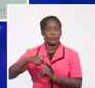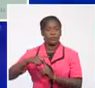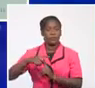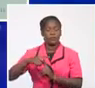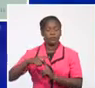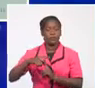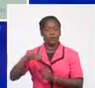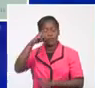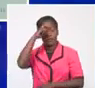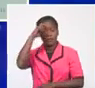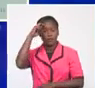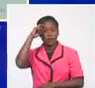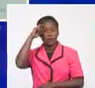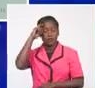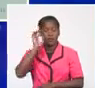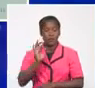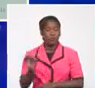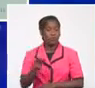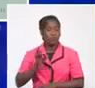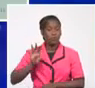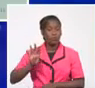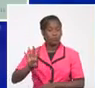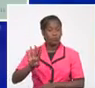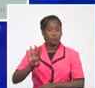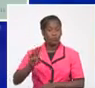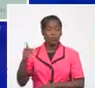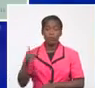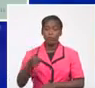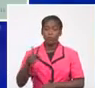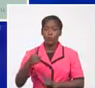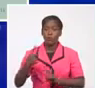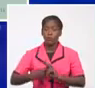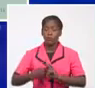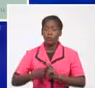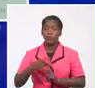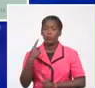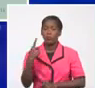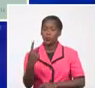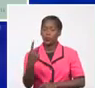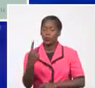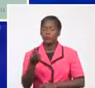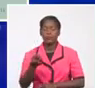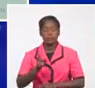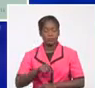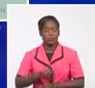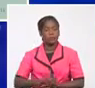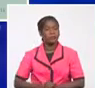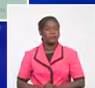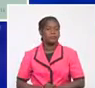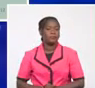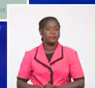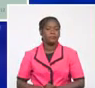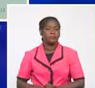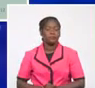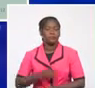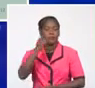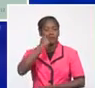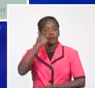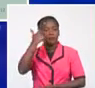Espíritu, municipio 4 y Yaguajay, un caso autóctono ayer. Ciego de Ávila